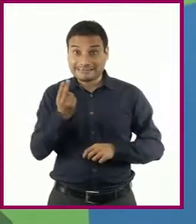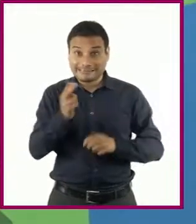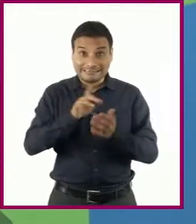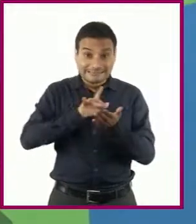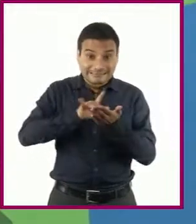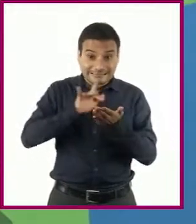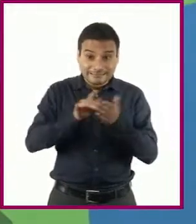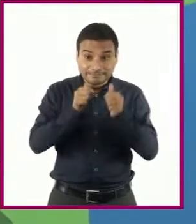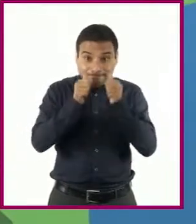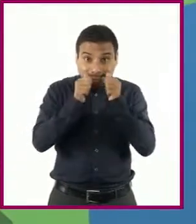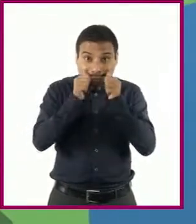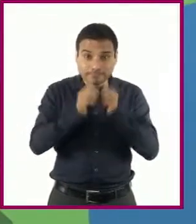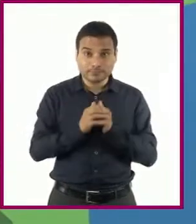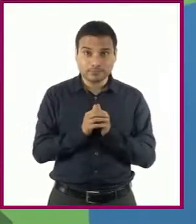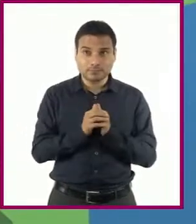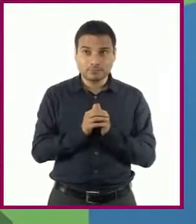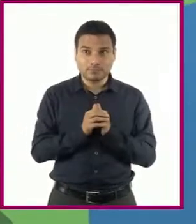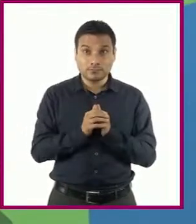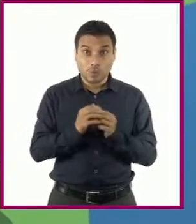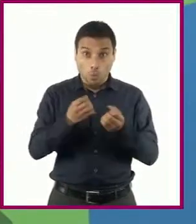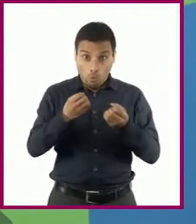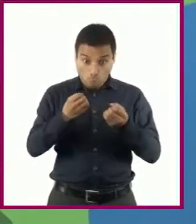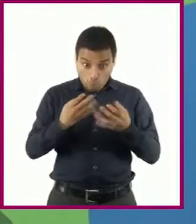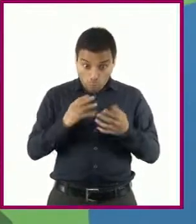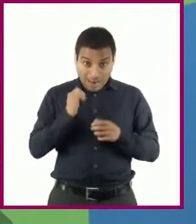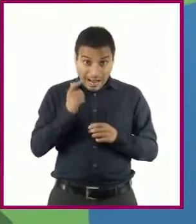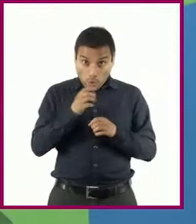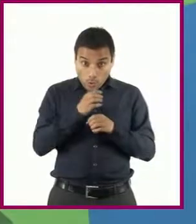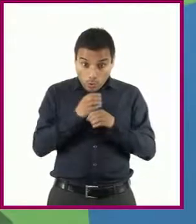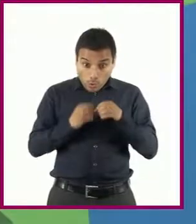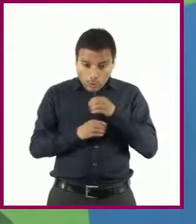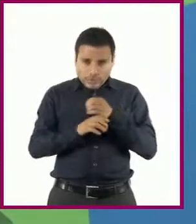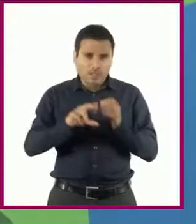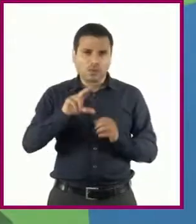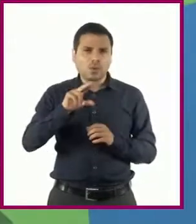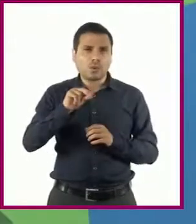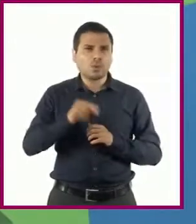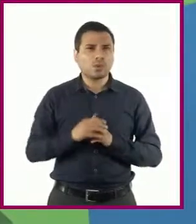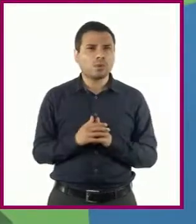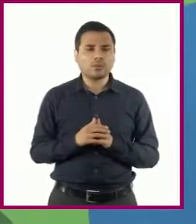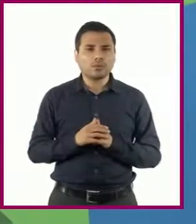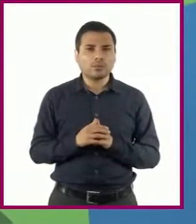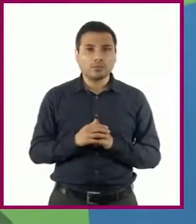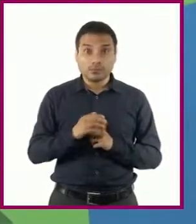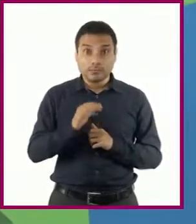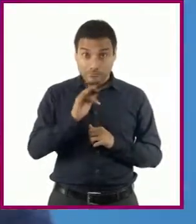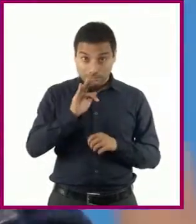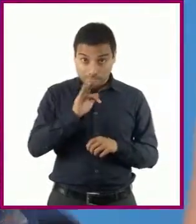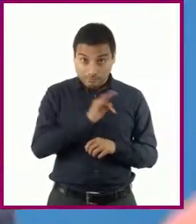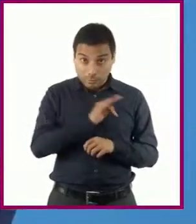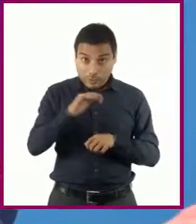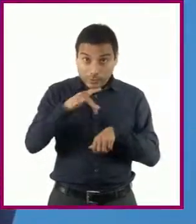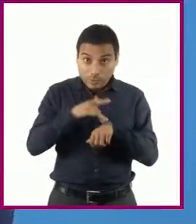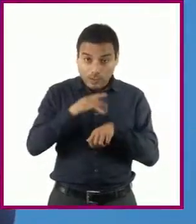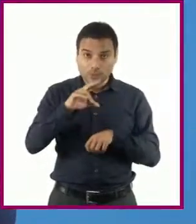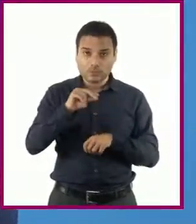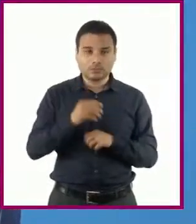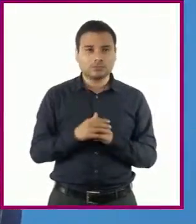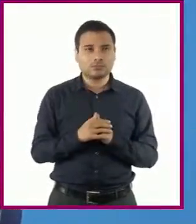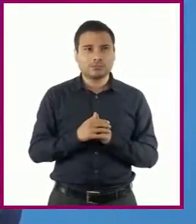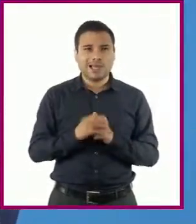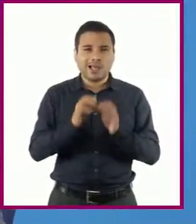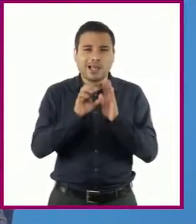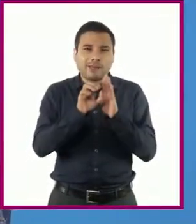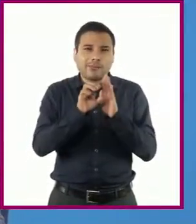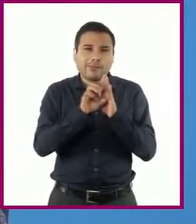pero estas no nos brindan algo material o físico. Es decir, no generan algo que podamos tocar. ¿Podría ser como